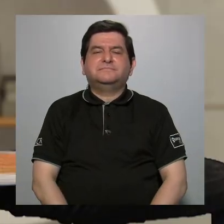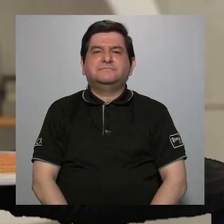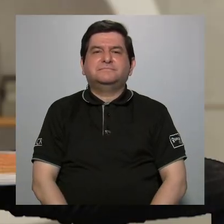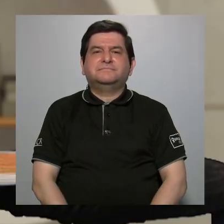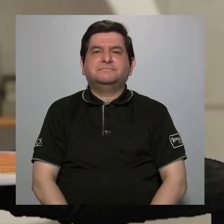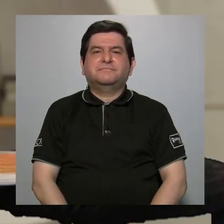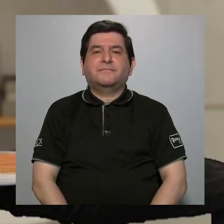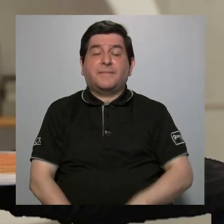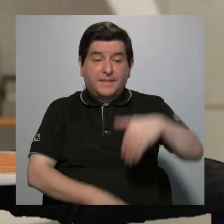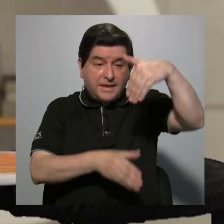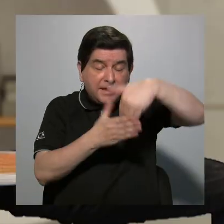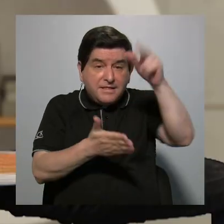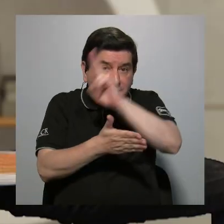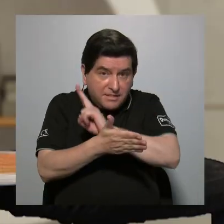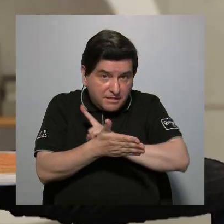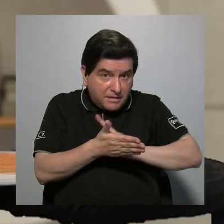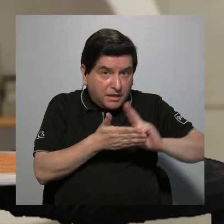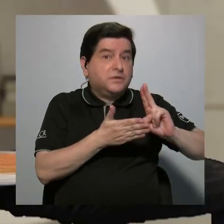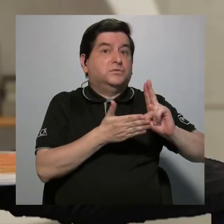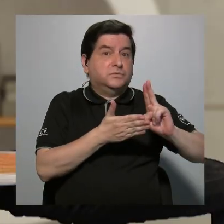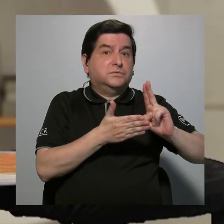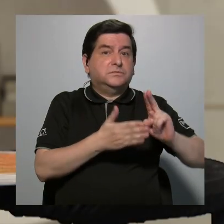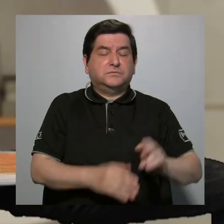Y digamos que en la academia